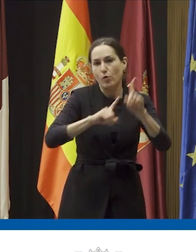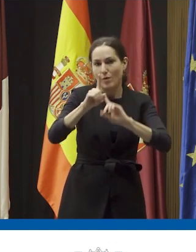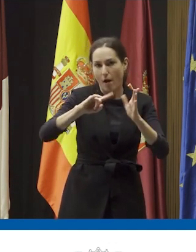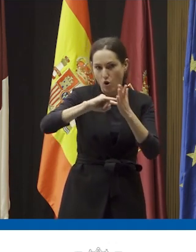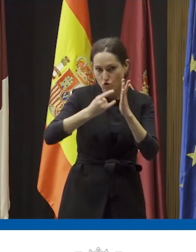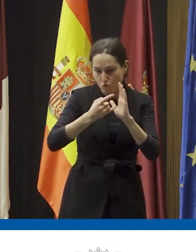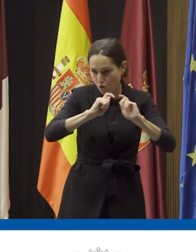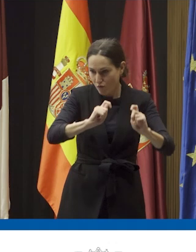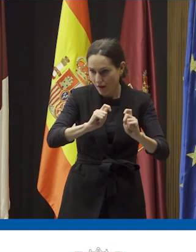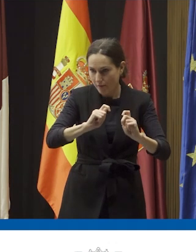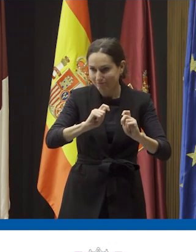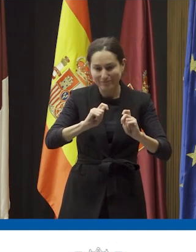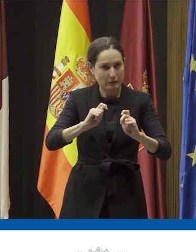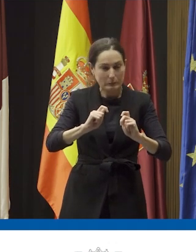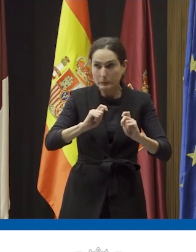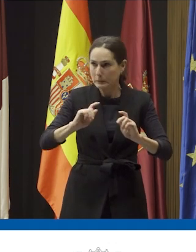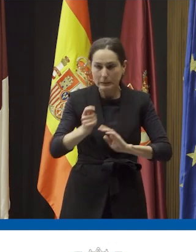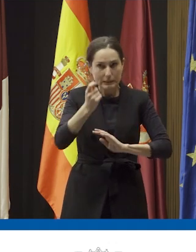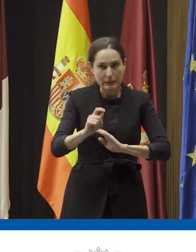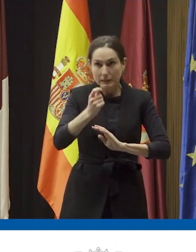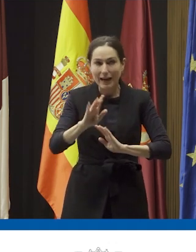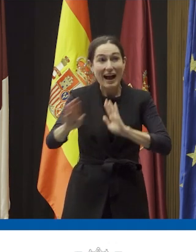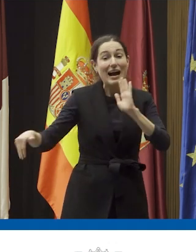aparece un cirujano, Félix,